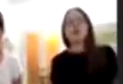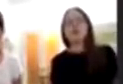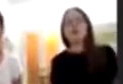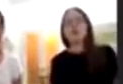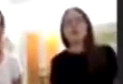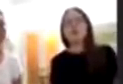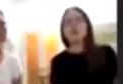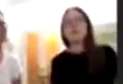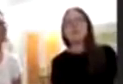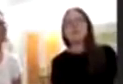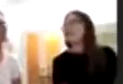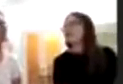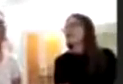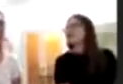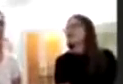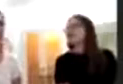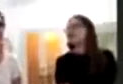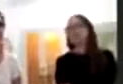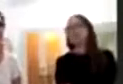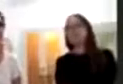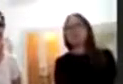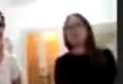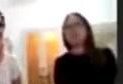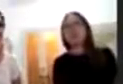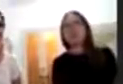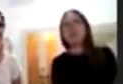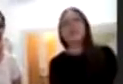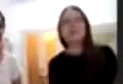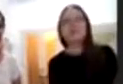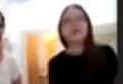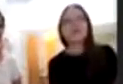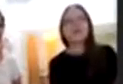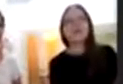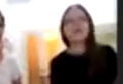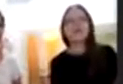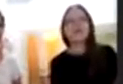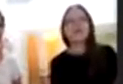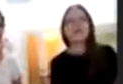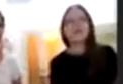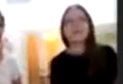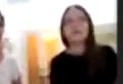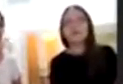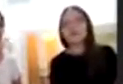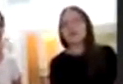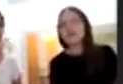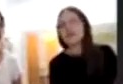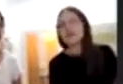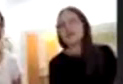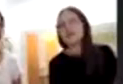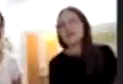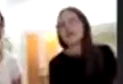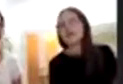encontramos o aprendimos una herramienta que es un instrumento muy